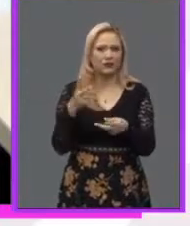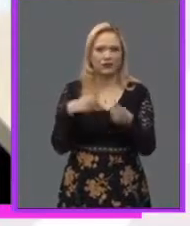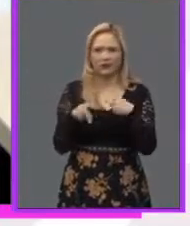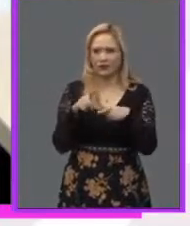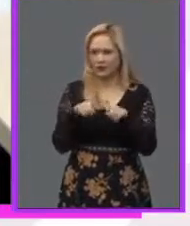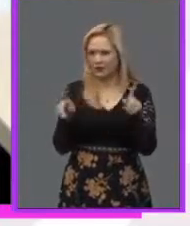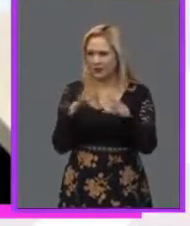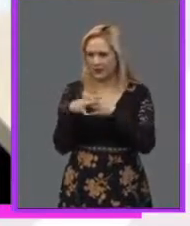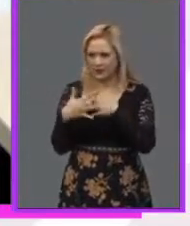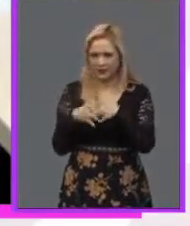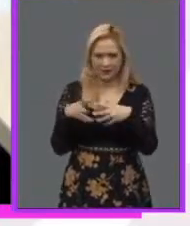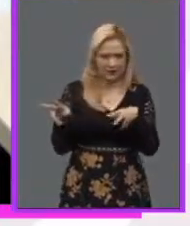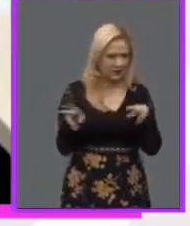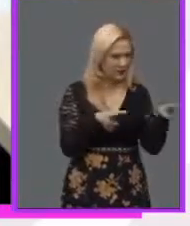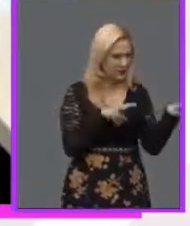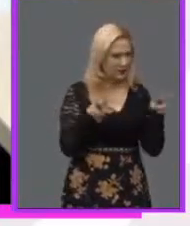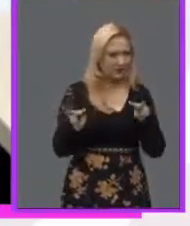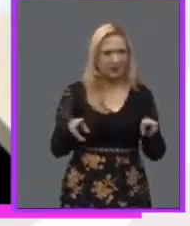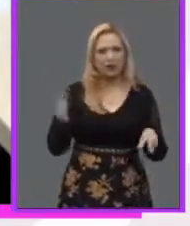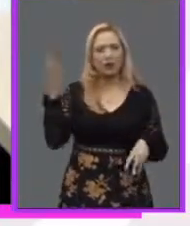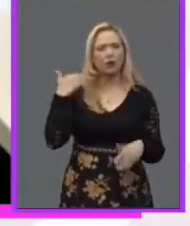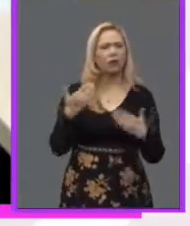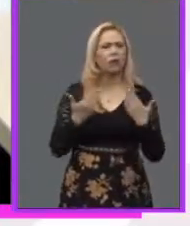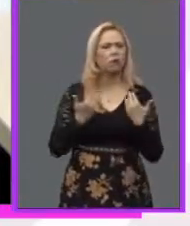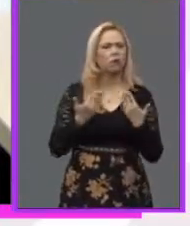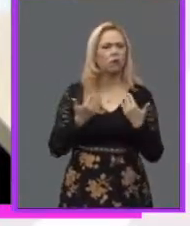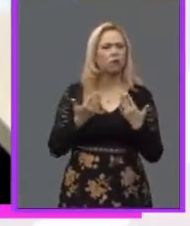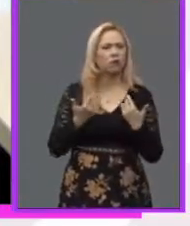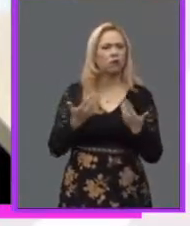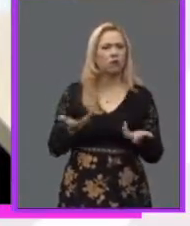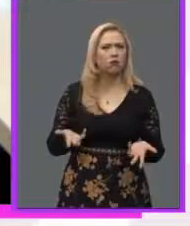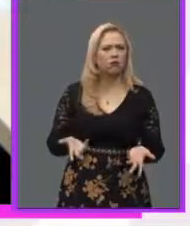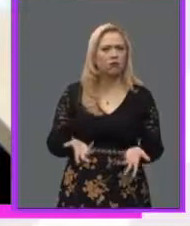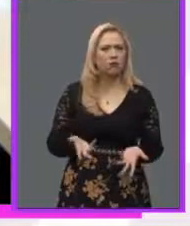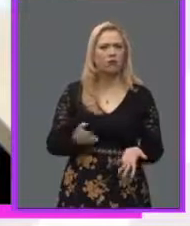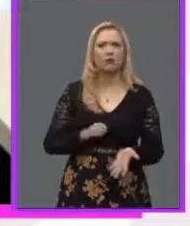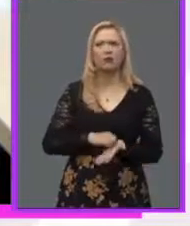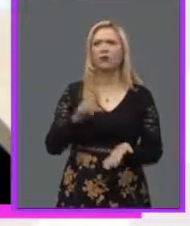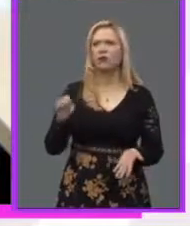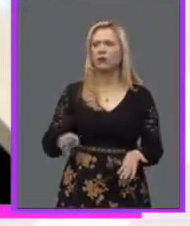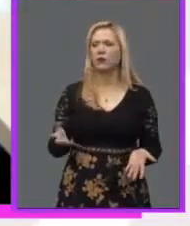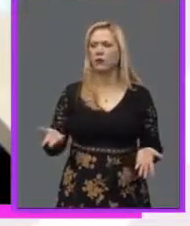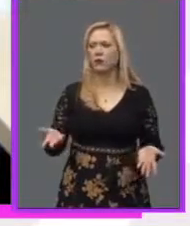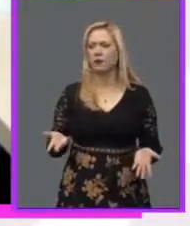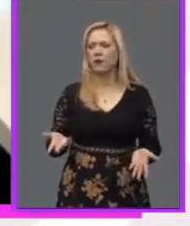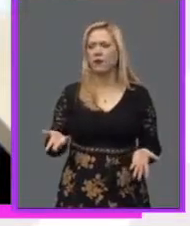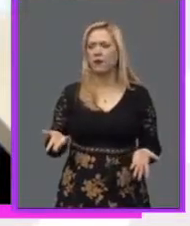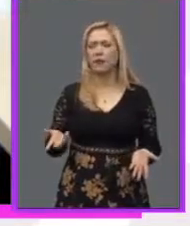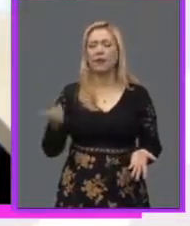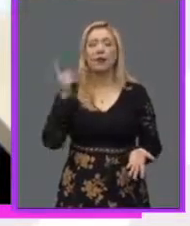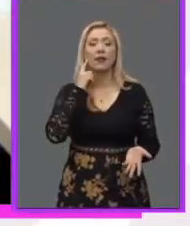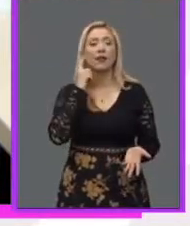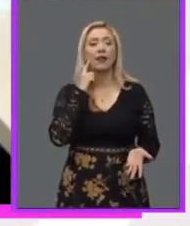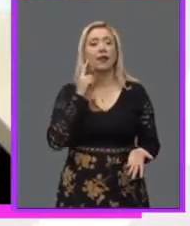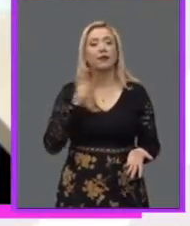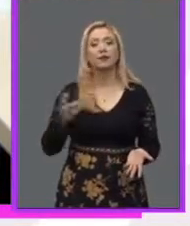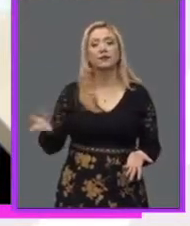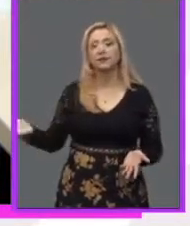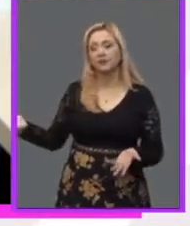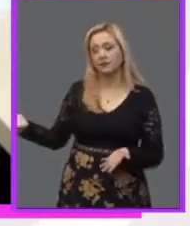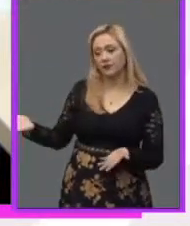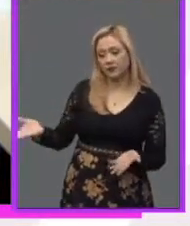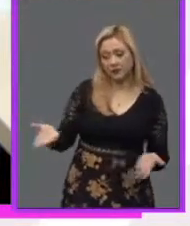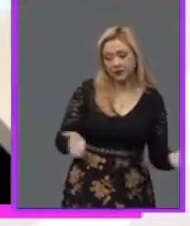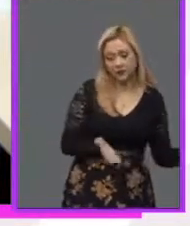también empiezan a entrar dinámicas que antes no estaban en los barrios, como el tema de el famoso derecho de admisión, ¿no?